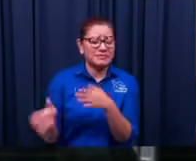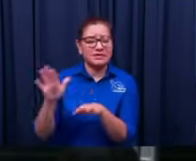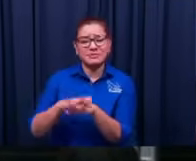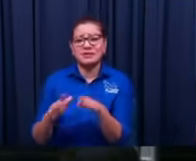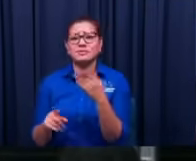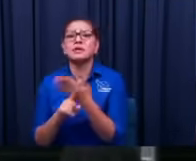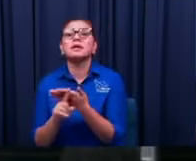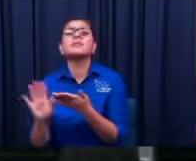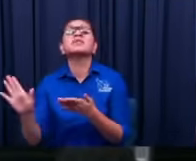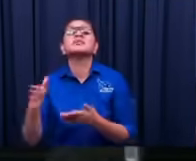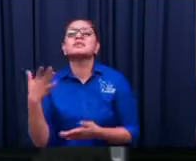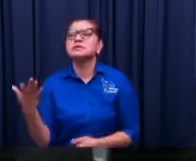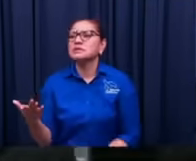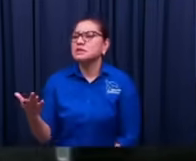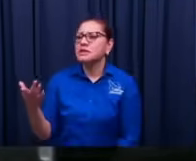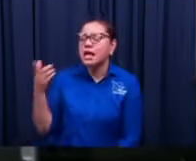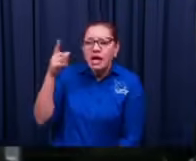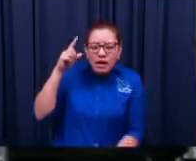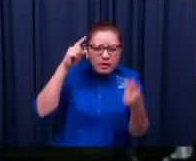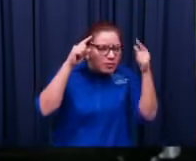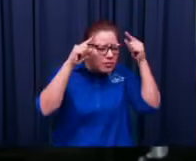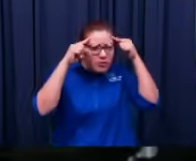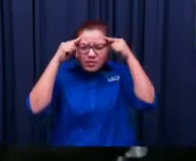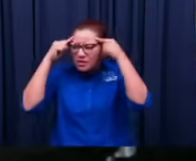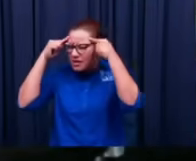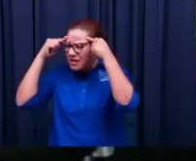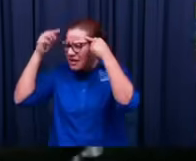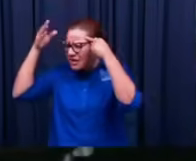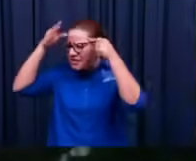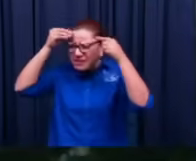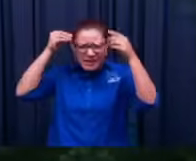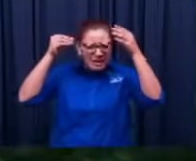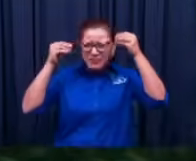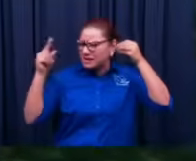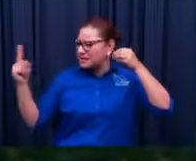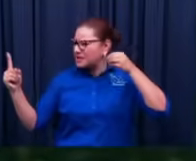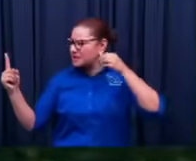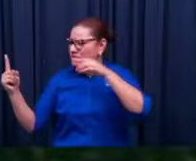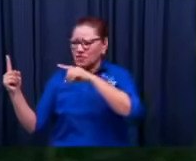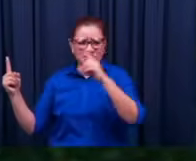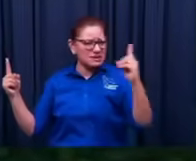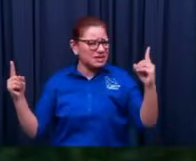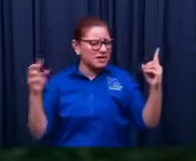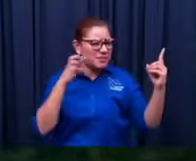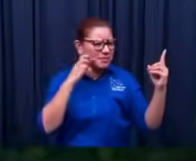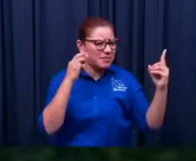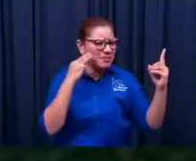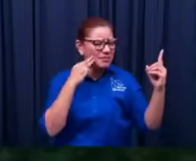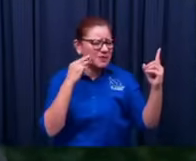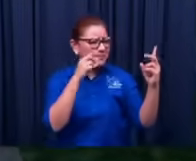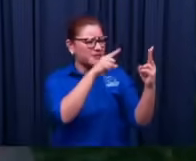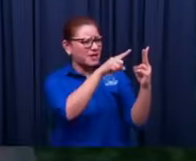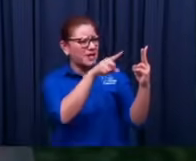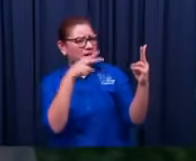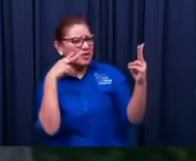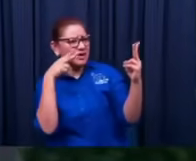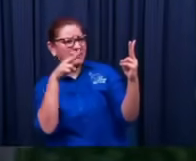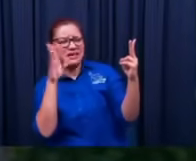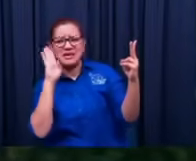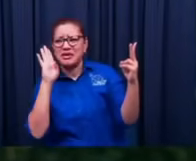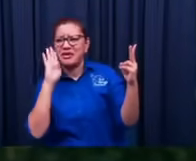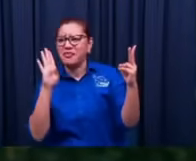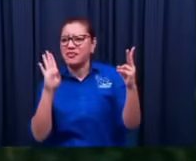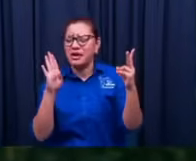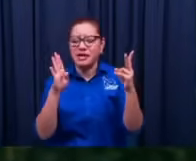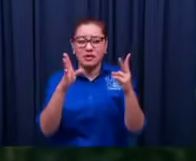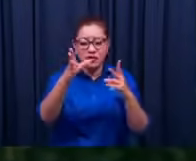¿Quién tenía la autoridad? Entonces uno empieza como a replicar. Esto es lo que hacían mis papás, esto es lo que hacían mis abuelos, esto es lo que hacía.